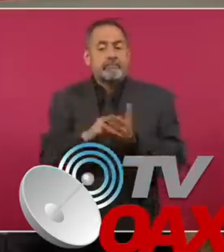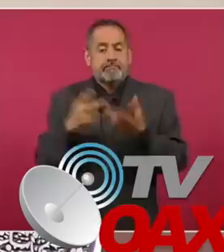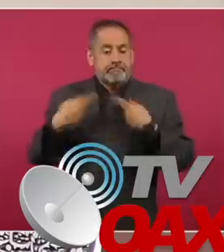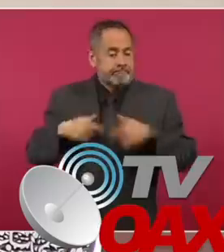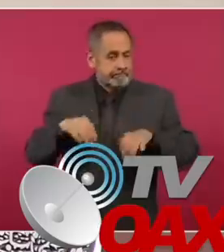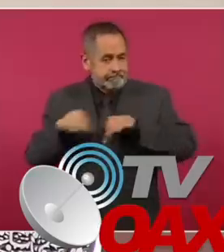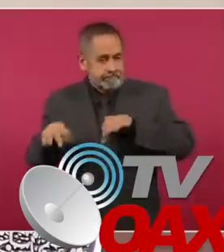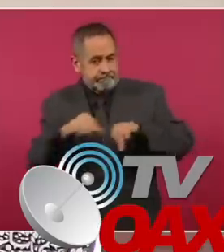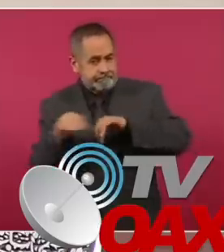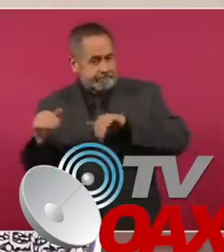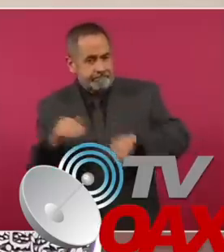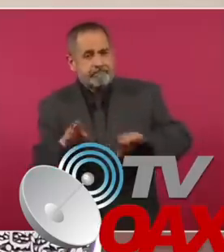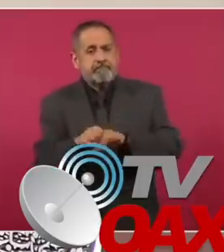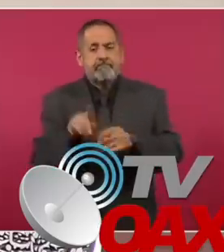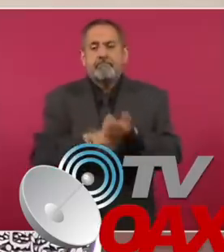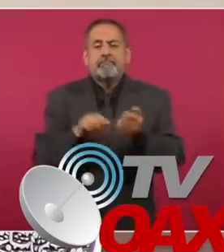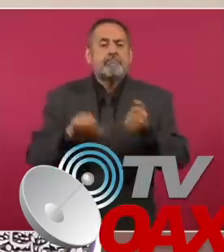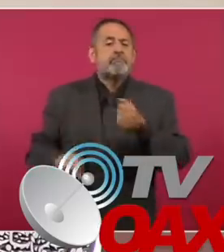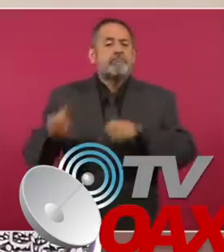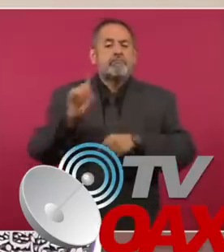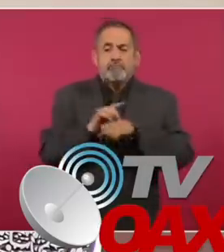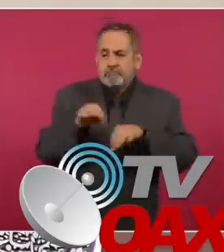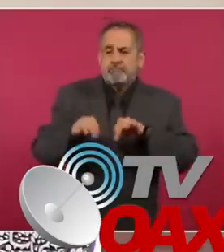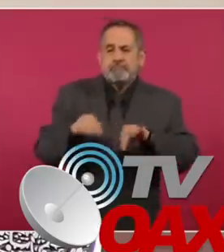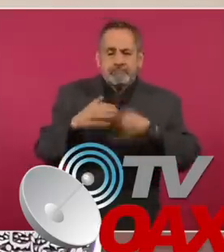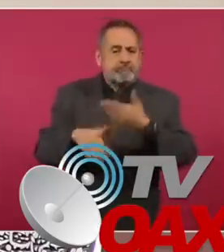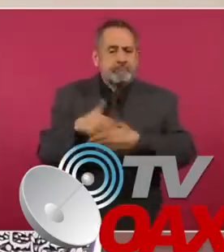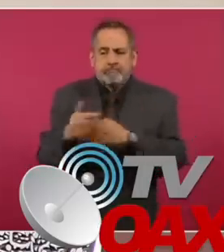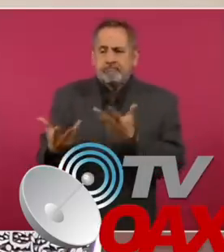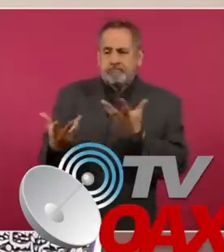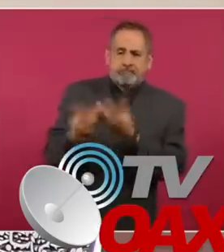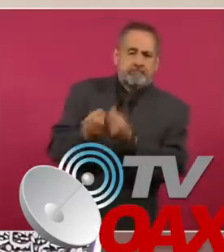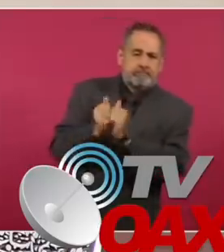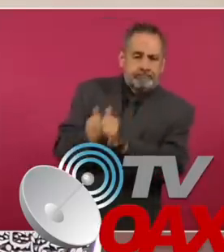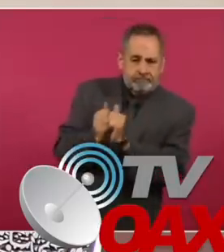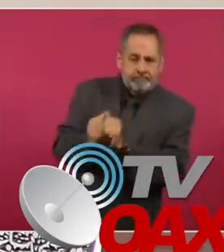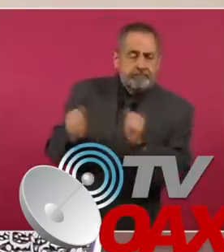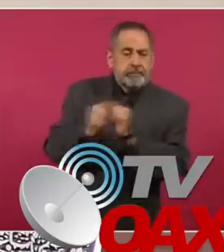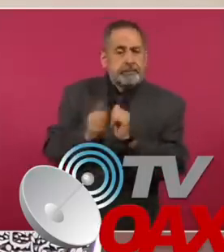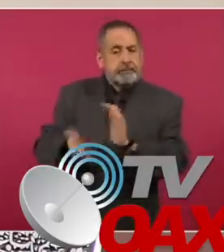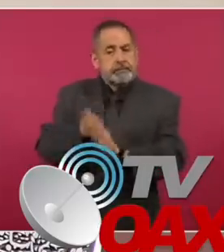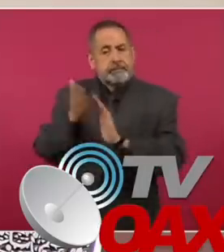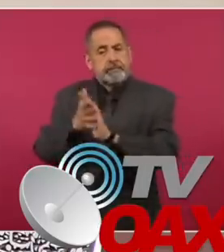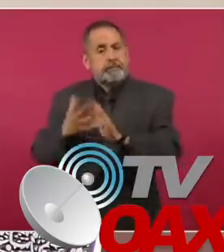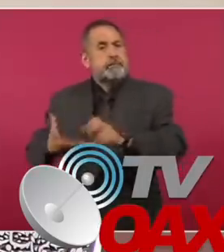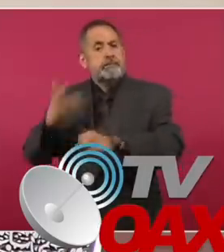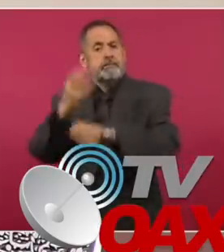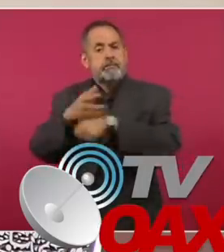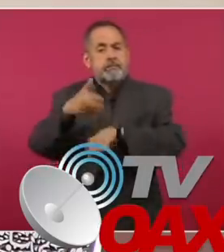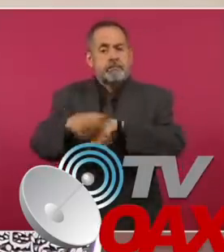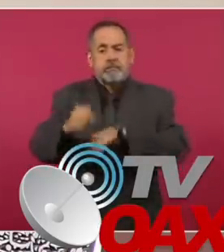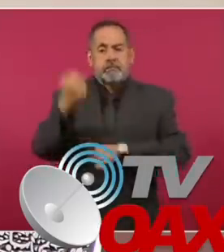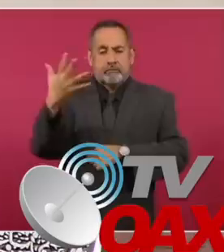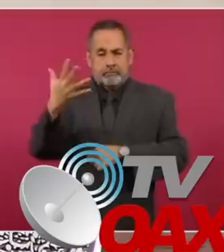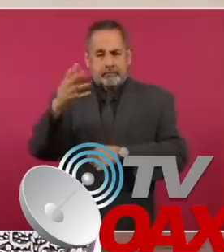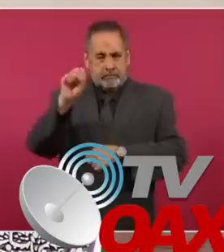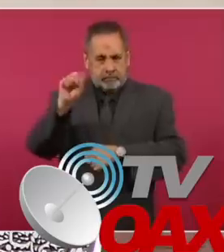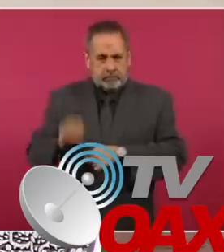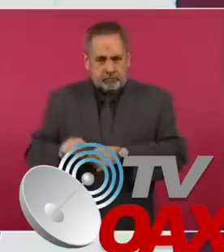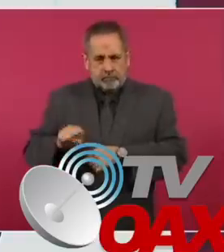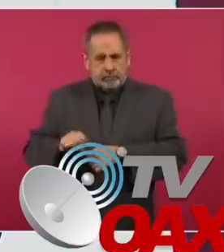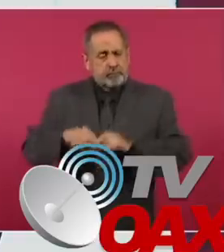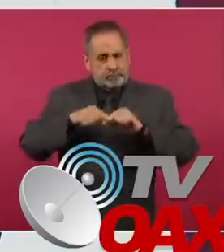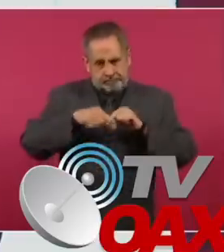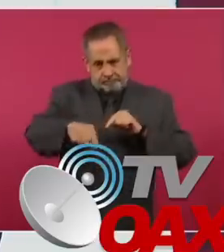trabajadores que tenemos hoy colaborando con nosotros en la construcción del tramo 5 Sur. Y en ese